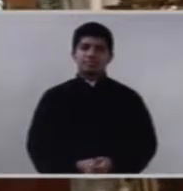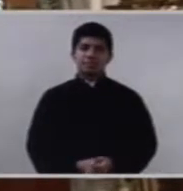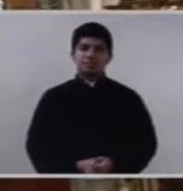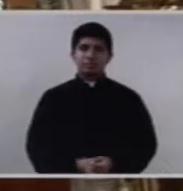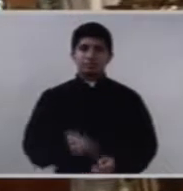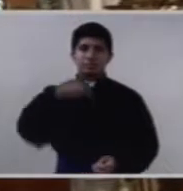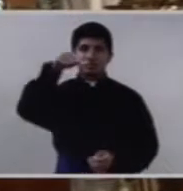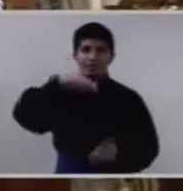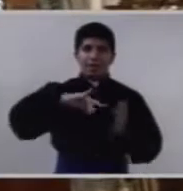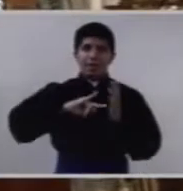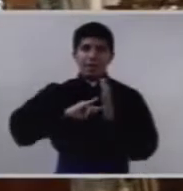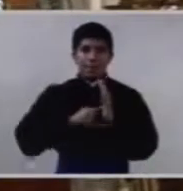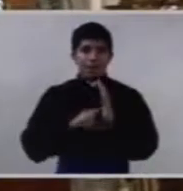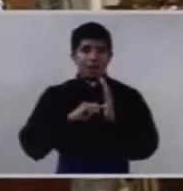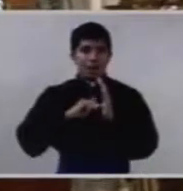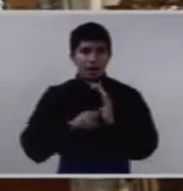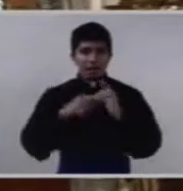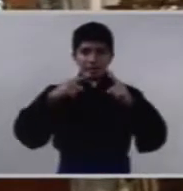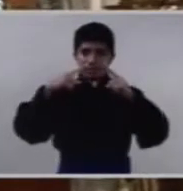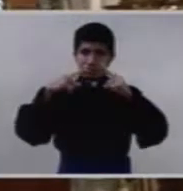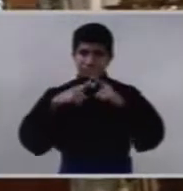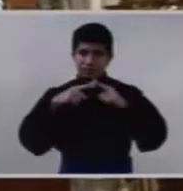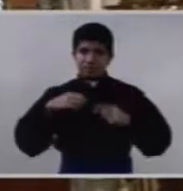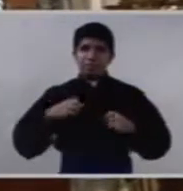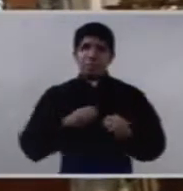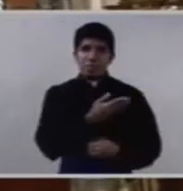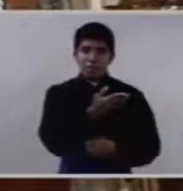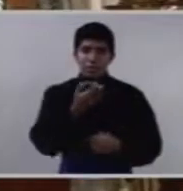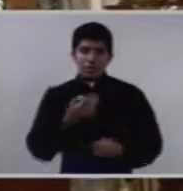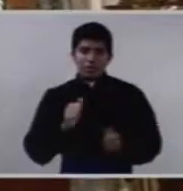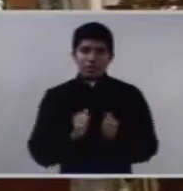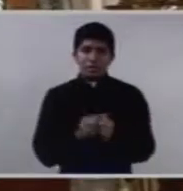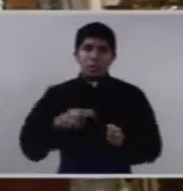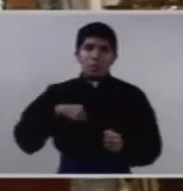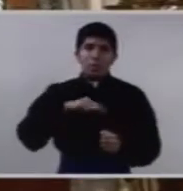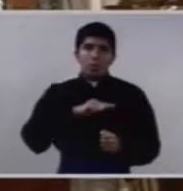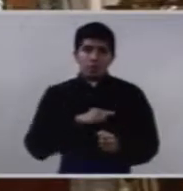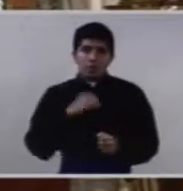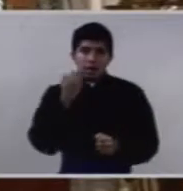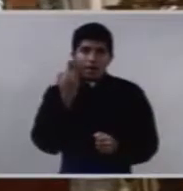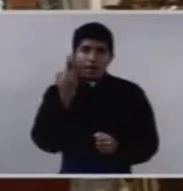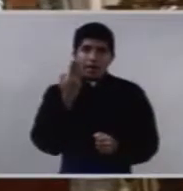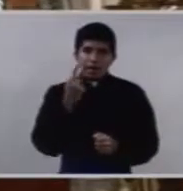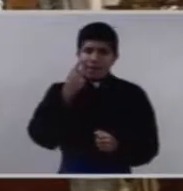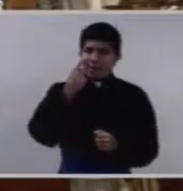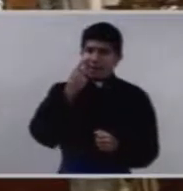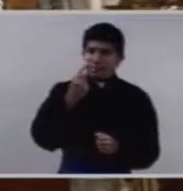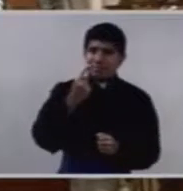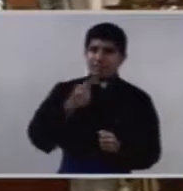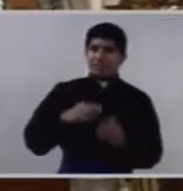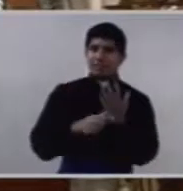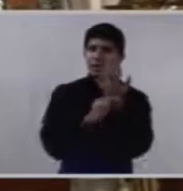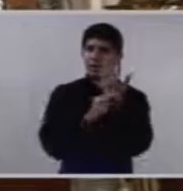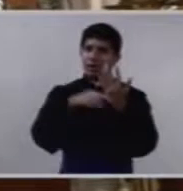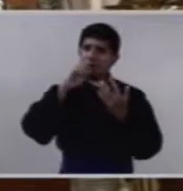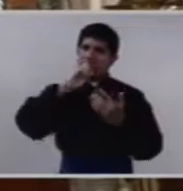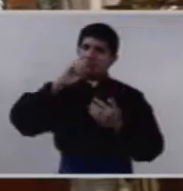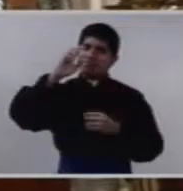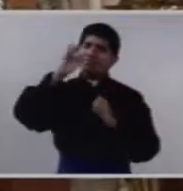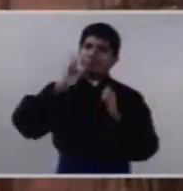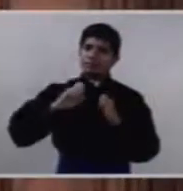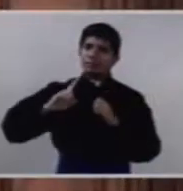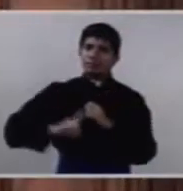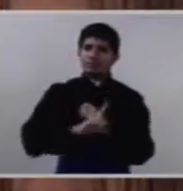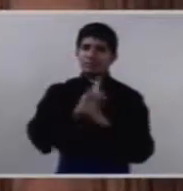Y estando ustedes con nosotros, queremos oír la palabra de Dios que este